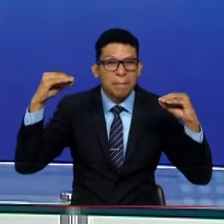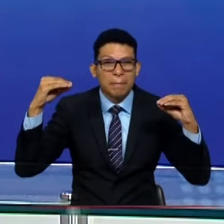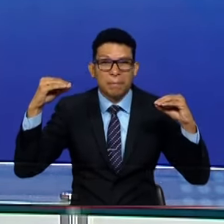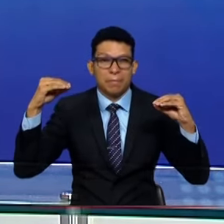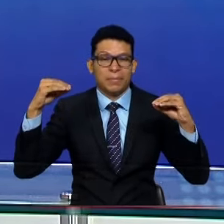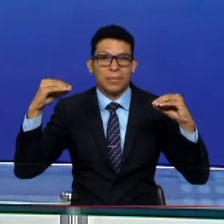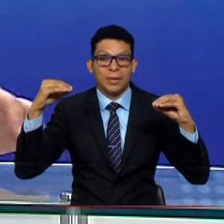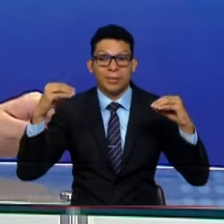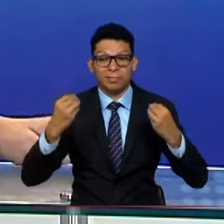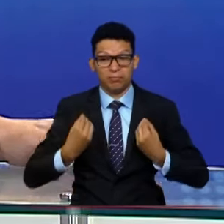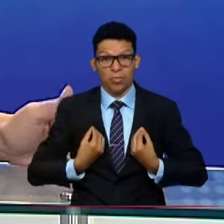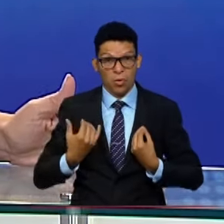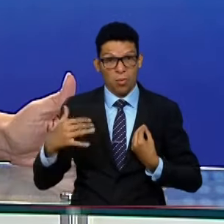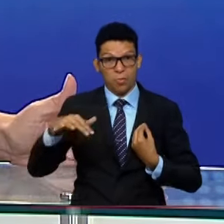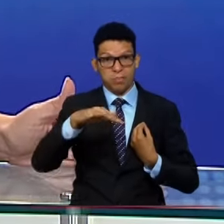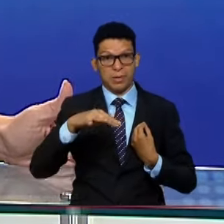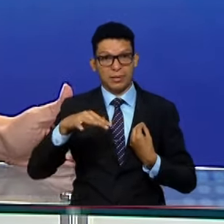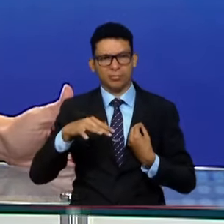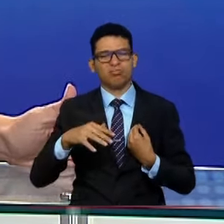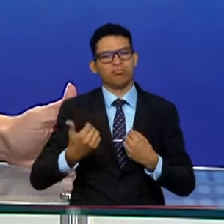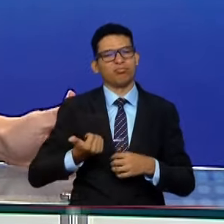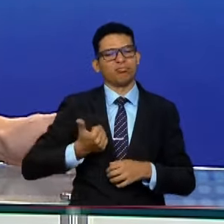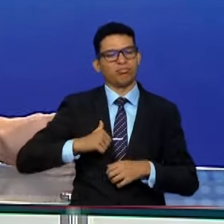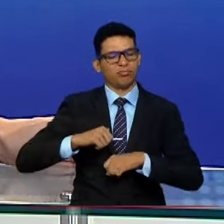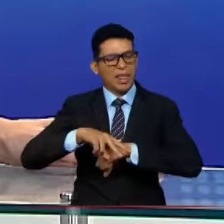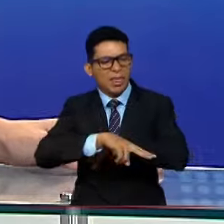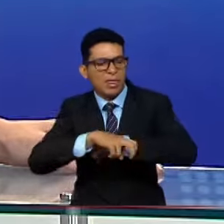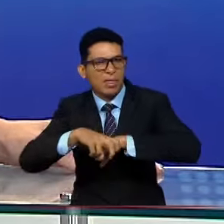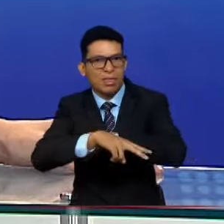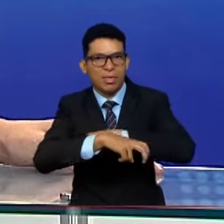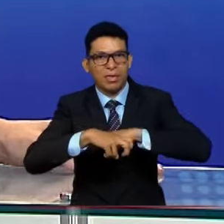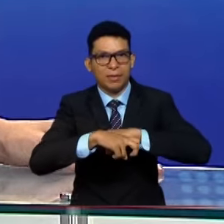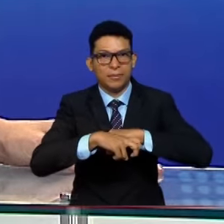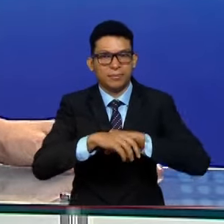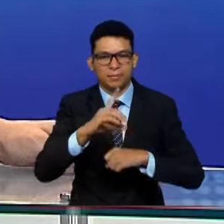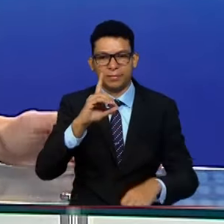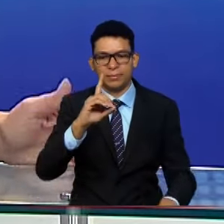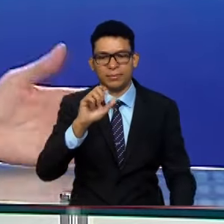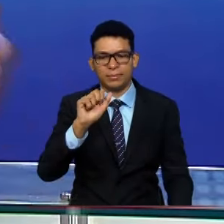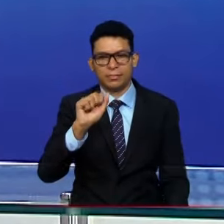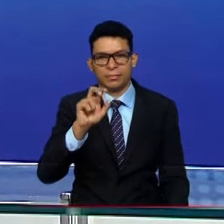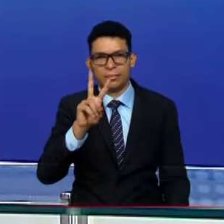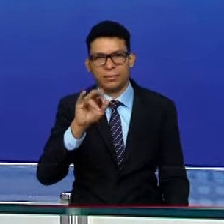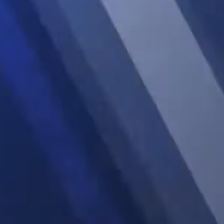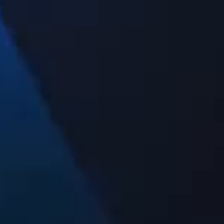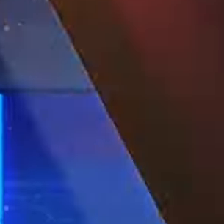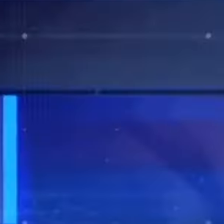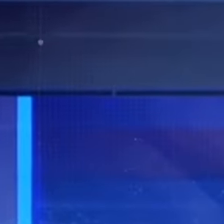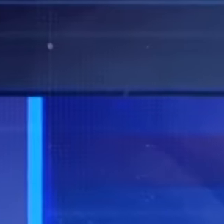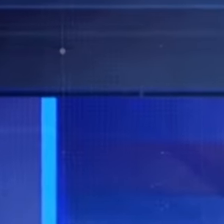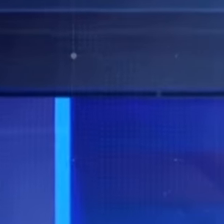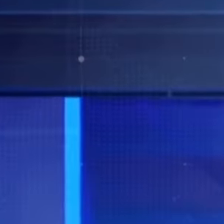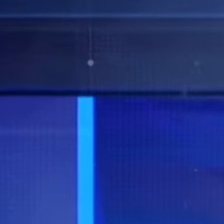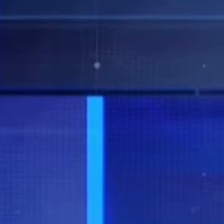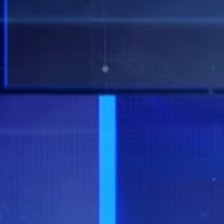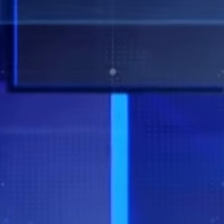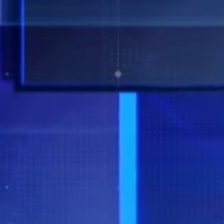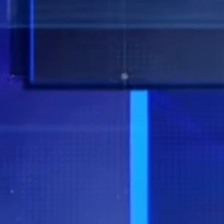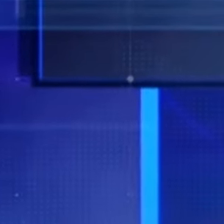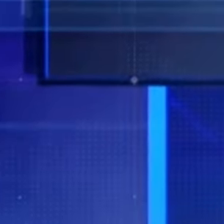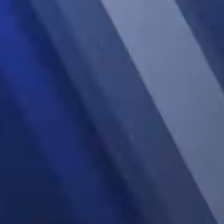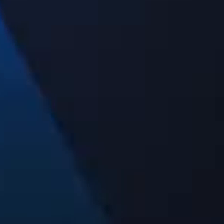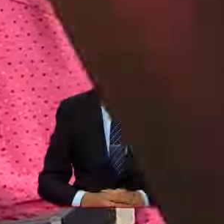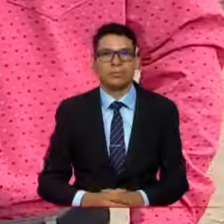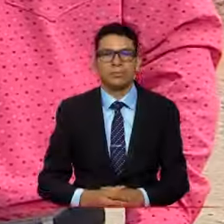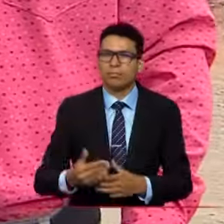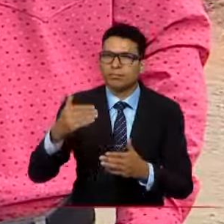vecinos aseguran que los delincuentes se están aprovechando para hacer de las suyas. David Aparicio, de nuevo conectamos con usted, David, para que nos